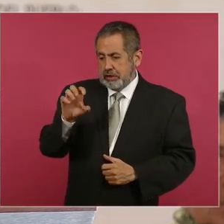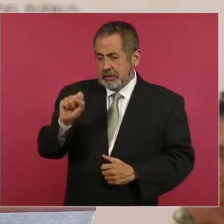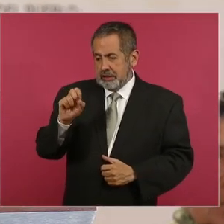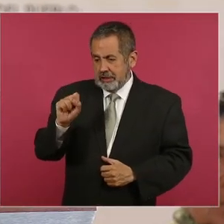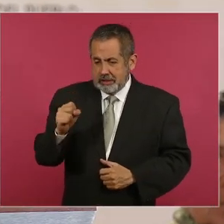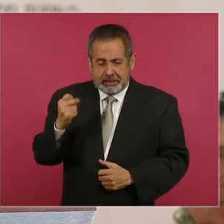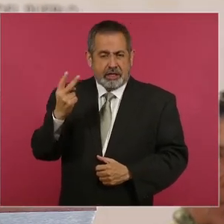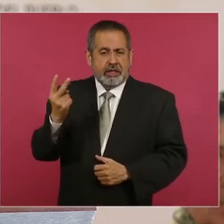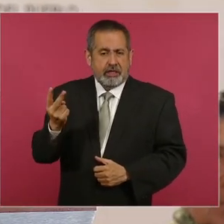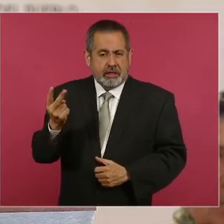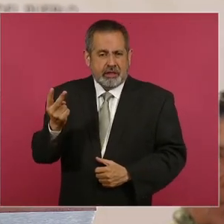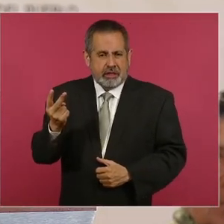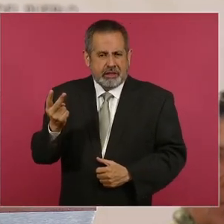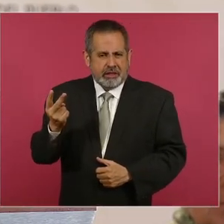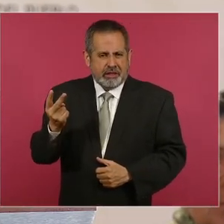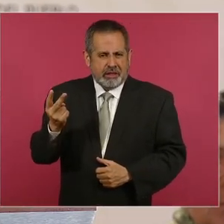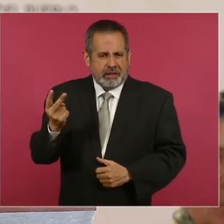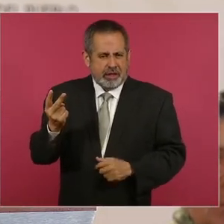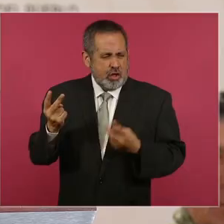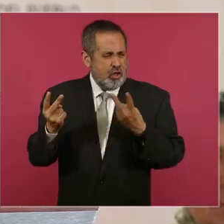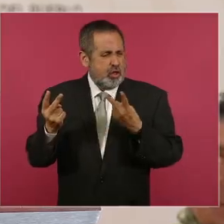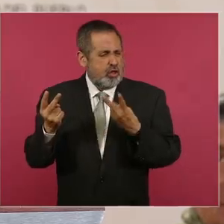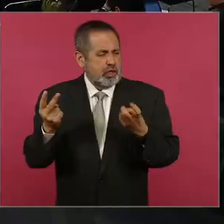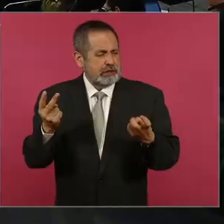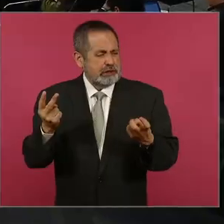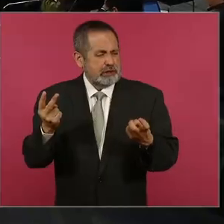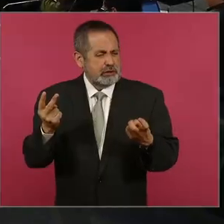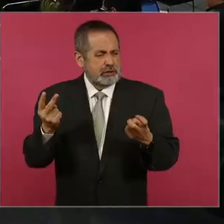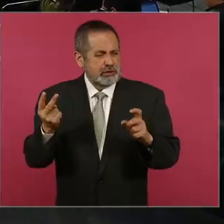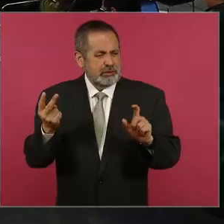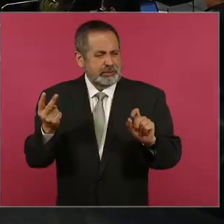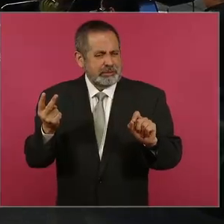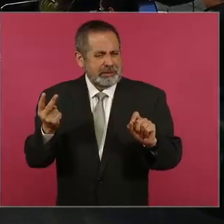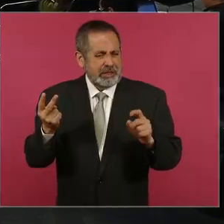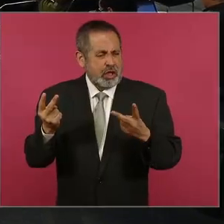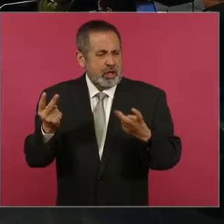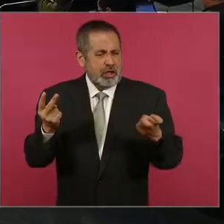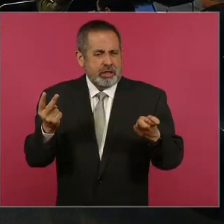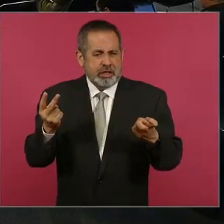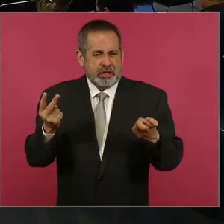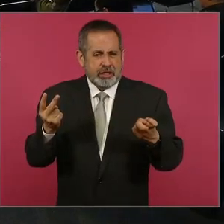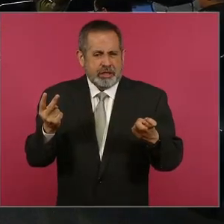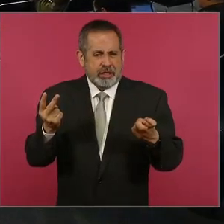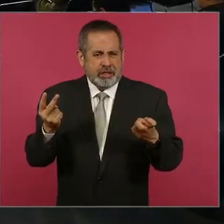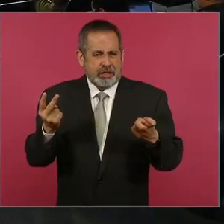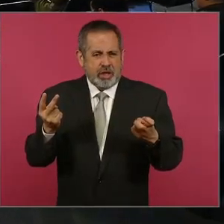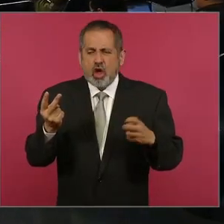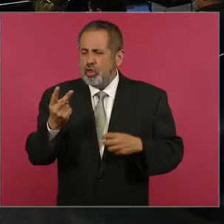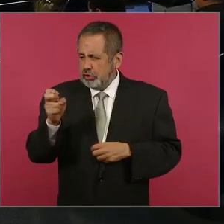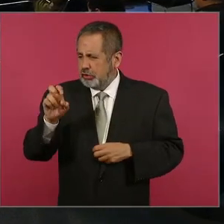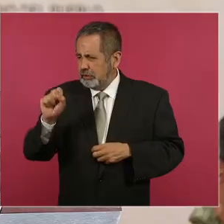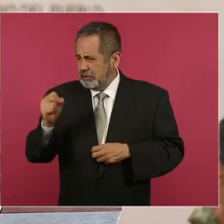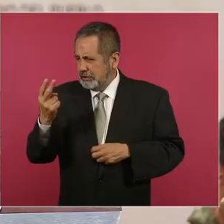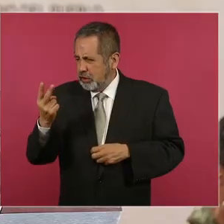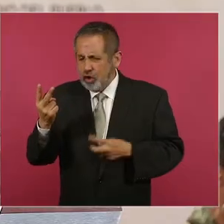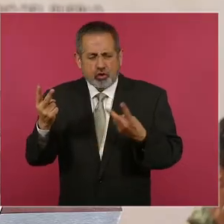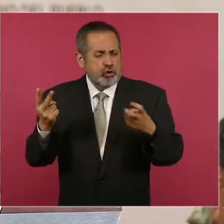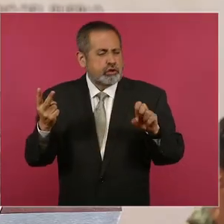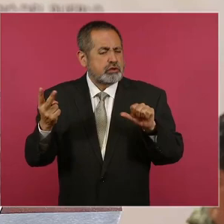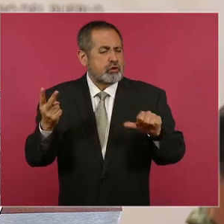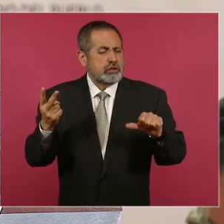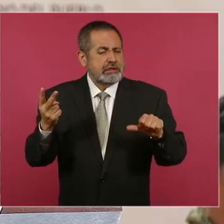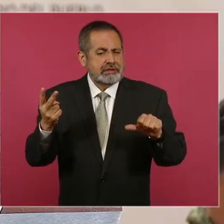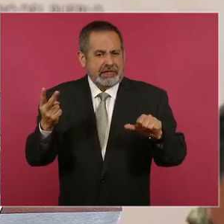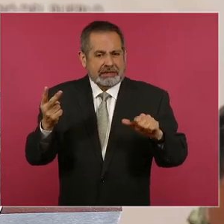262 contra 220, ¿no? Contra 216.